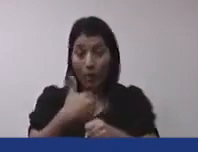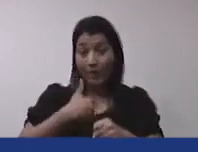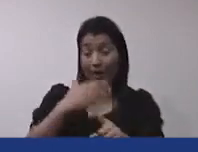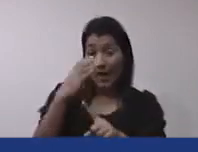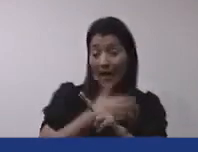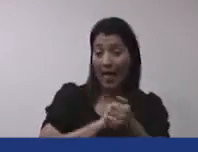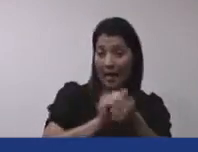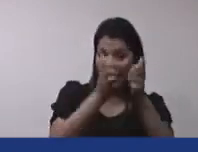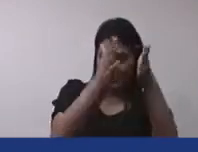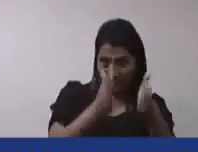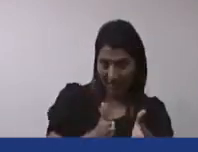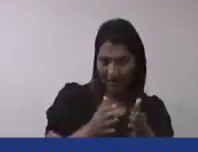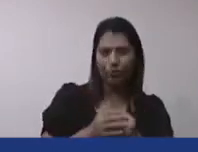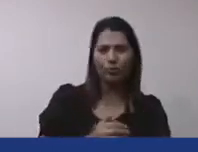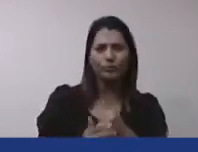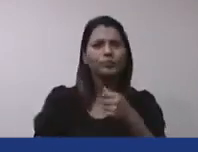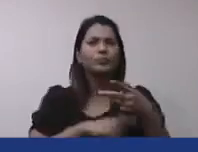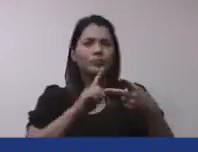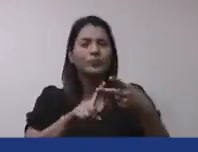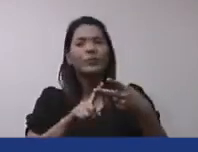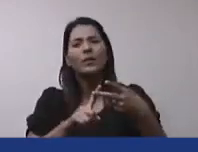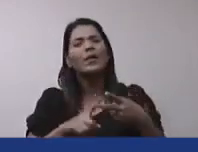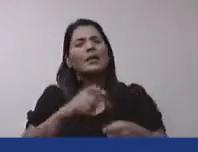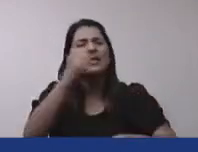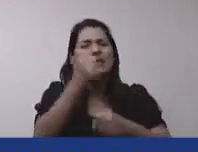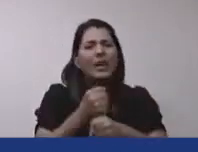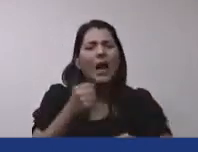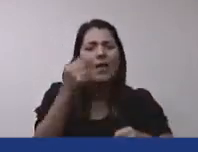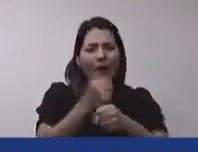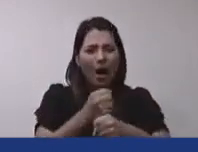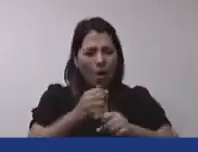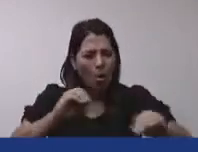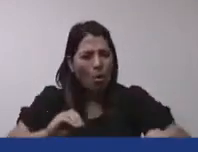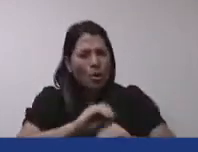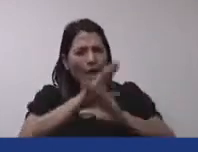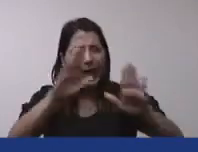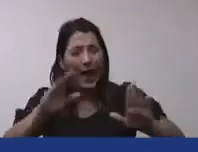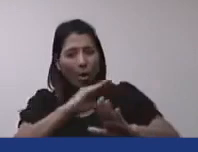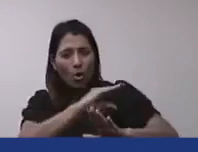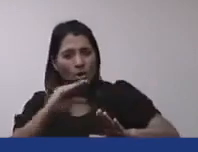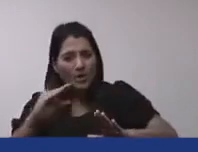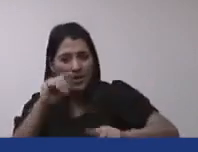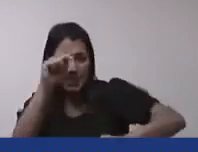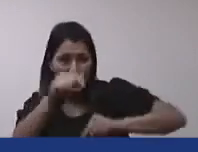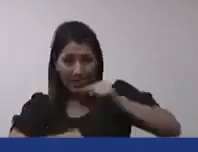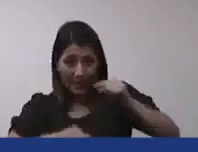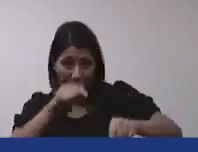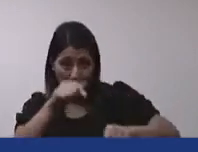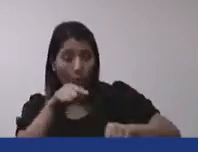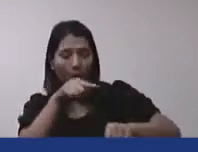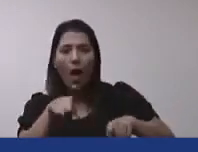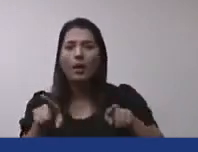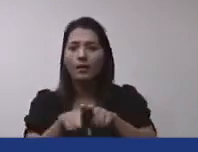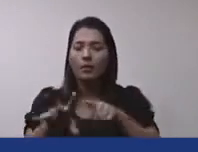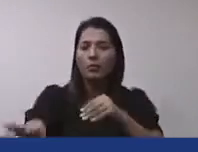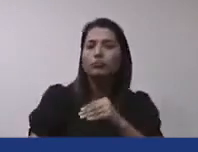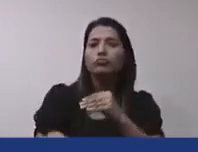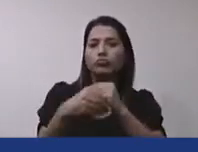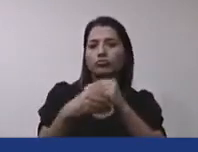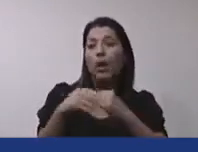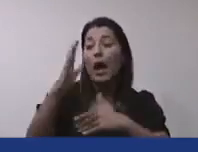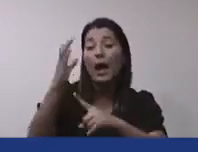votación. Trabajo de clarificación y crítica al que también se suman la academia y los centros